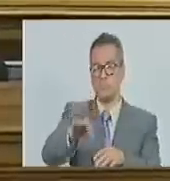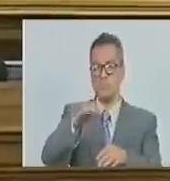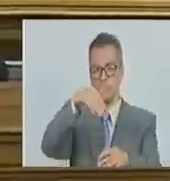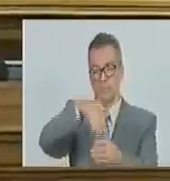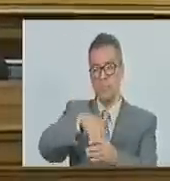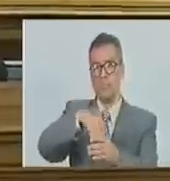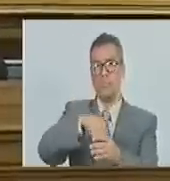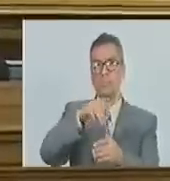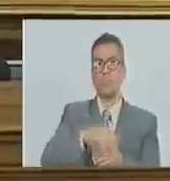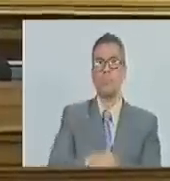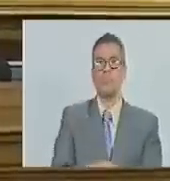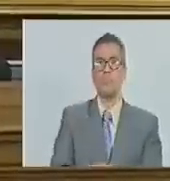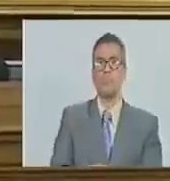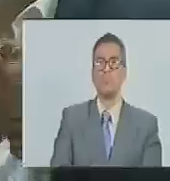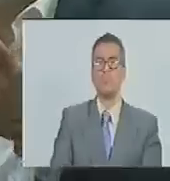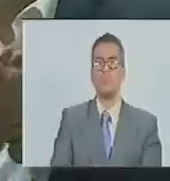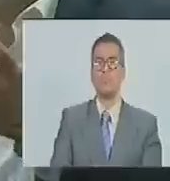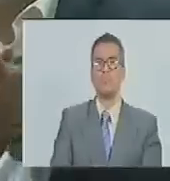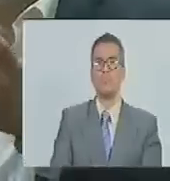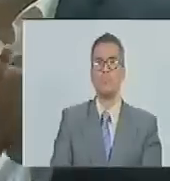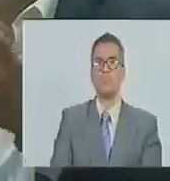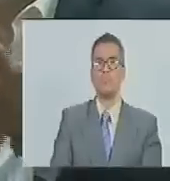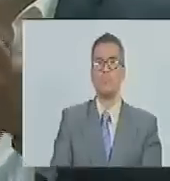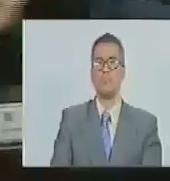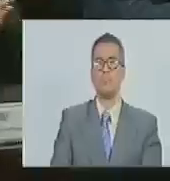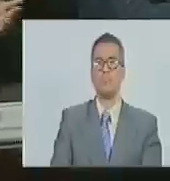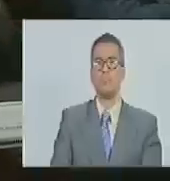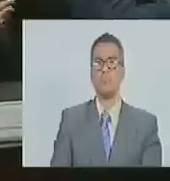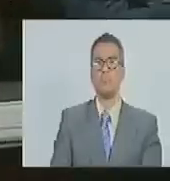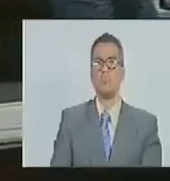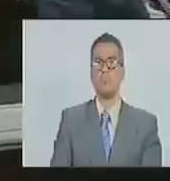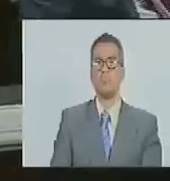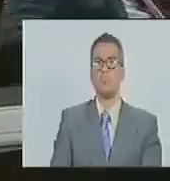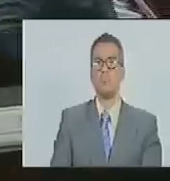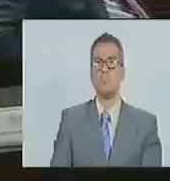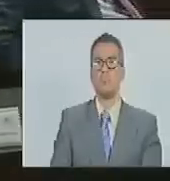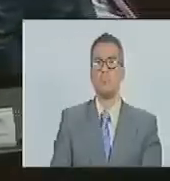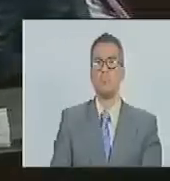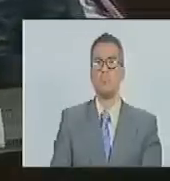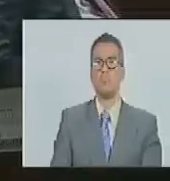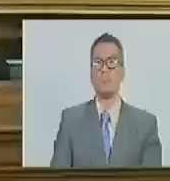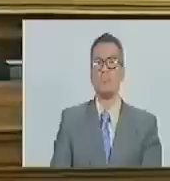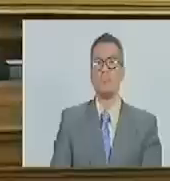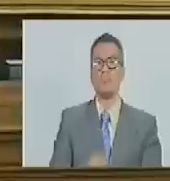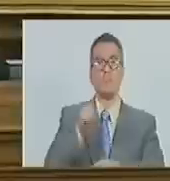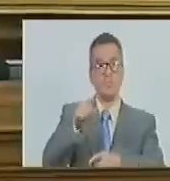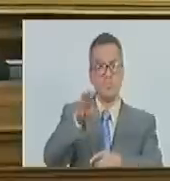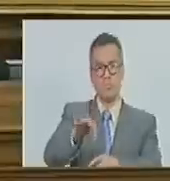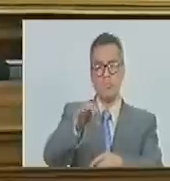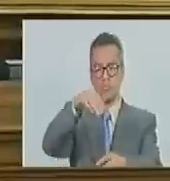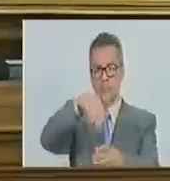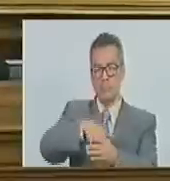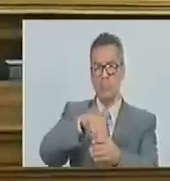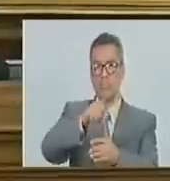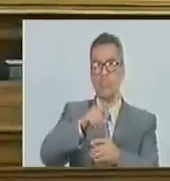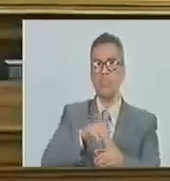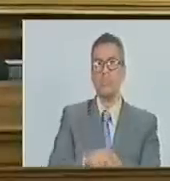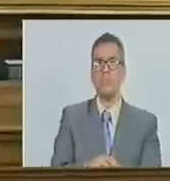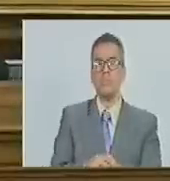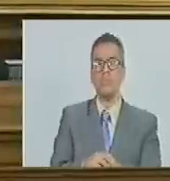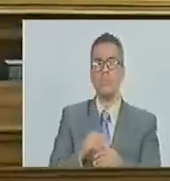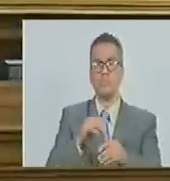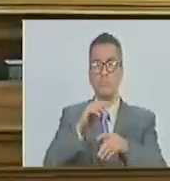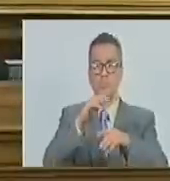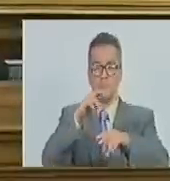Esa elección Esa elección sentó